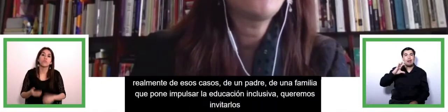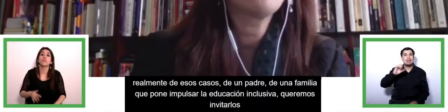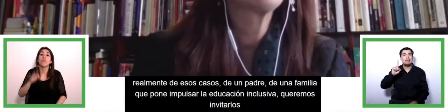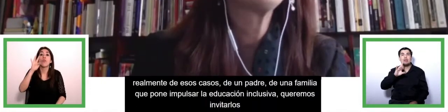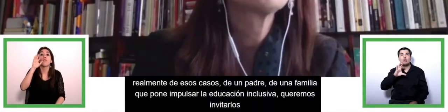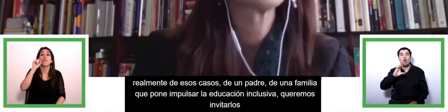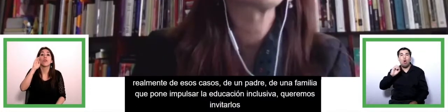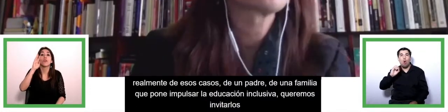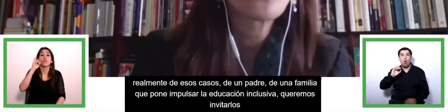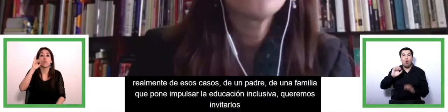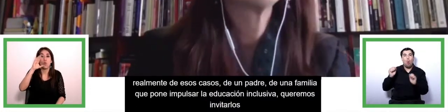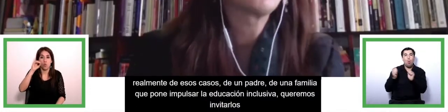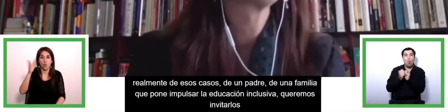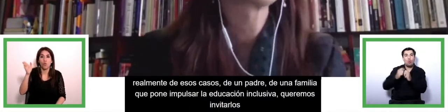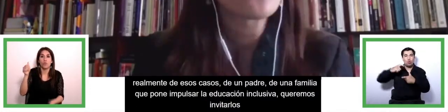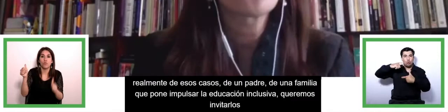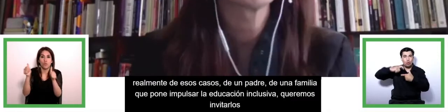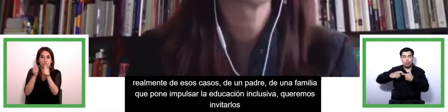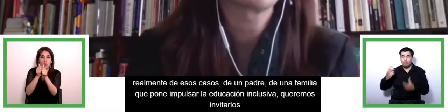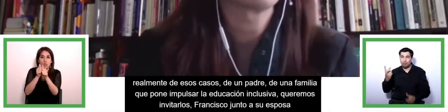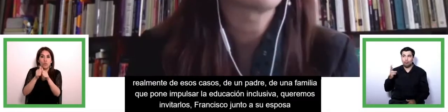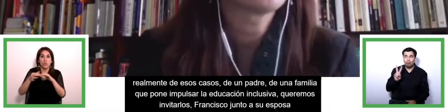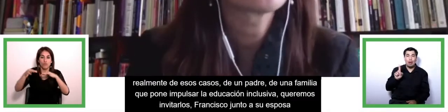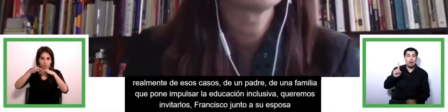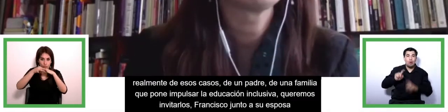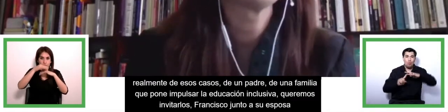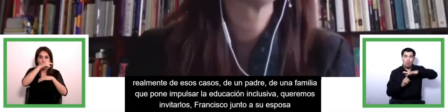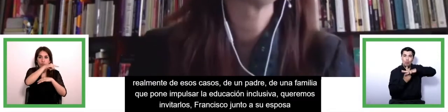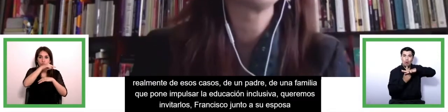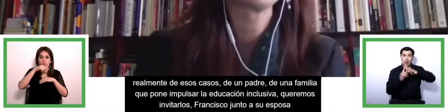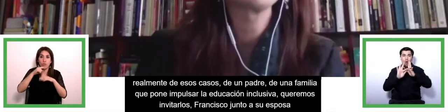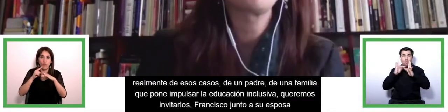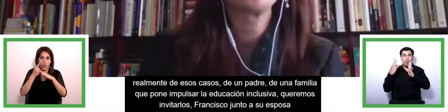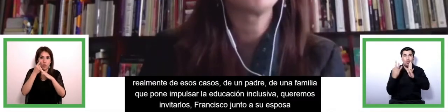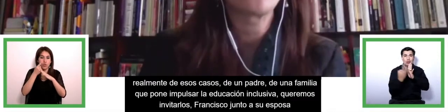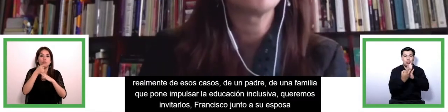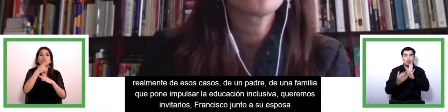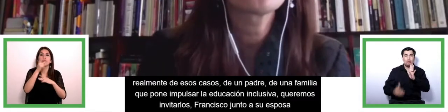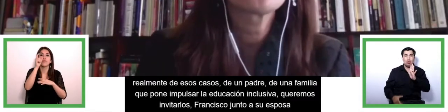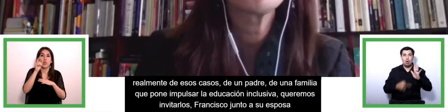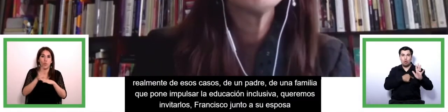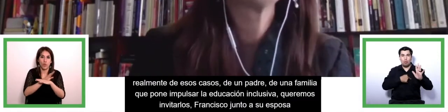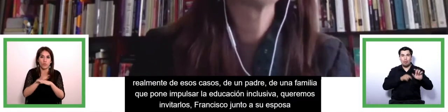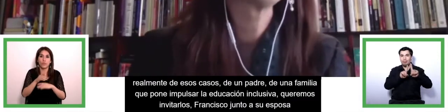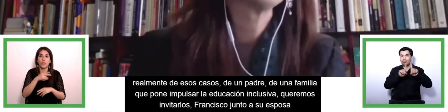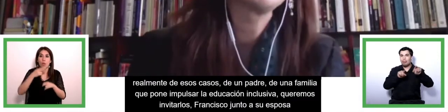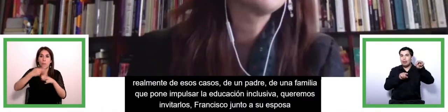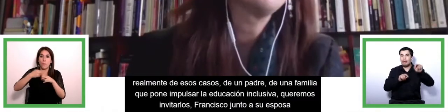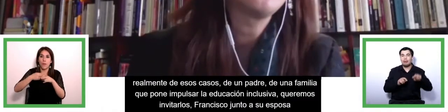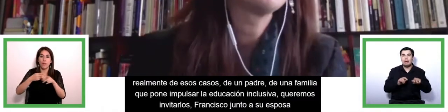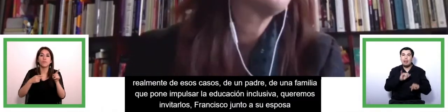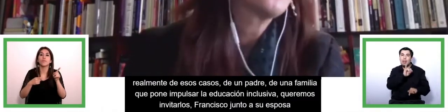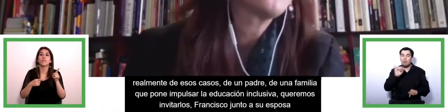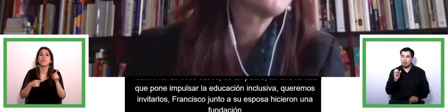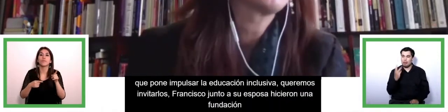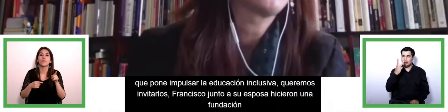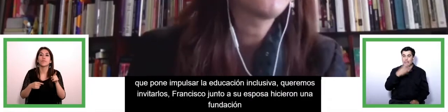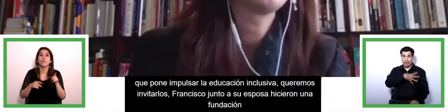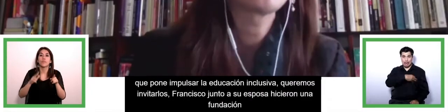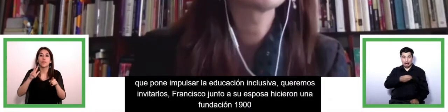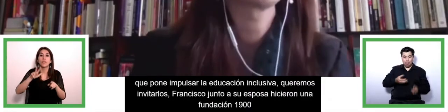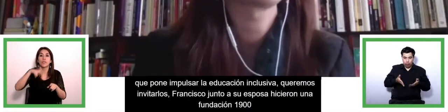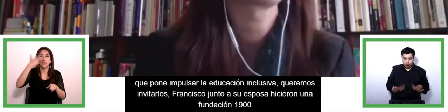esposa, fundaron una fundación que se llama DICE en 1998, después de que su tercera hija naciera